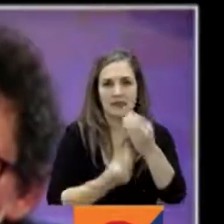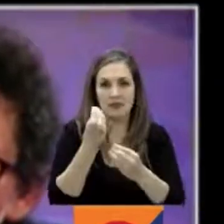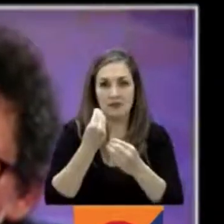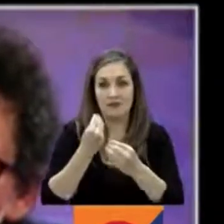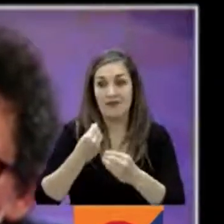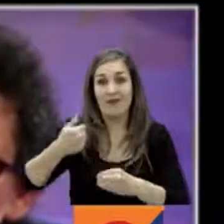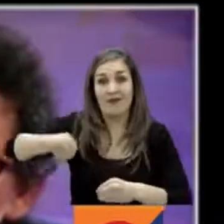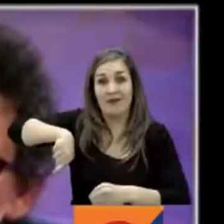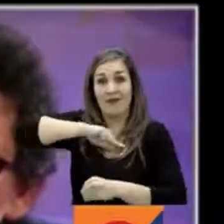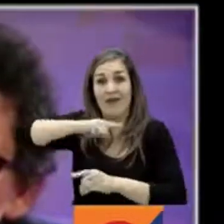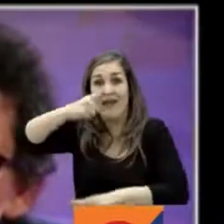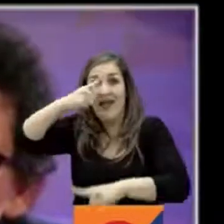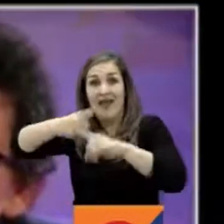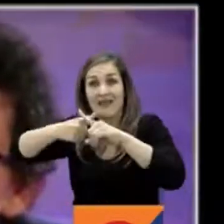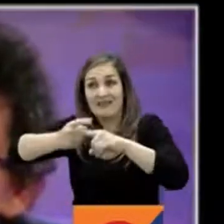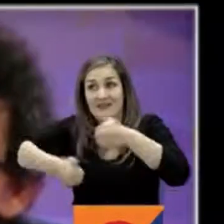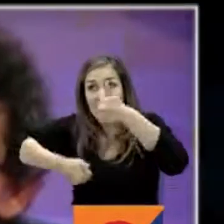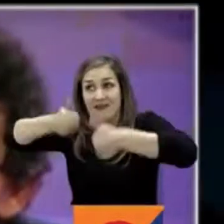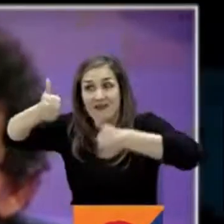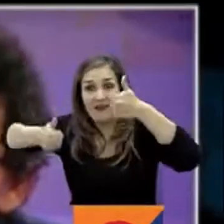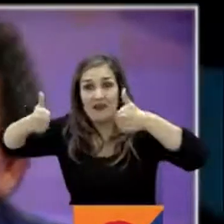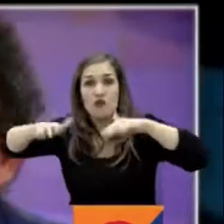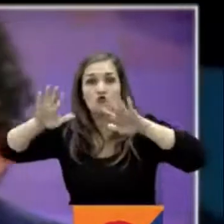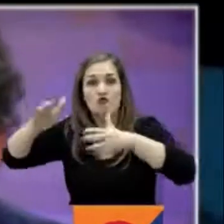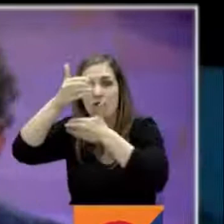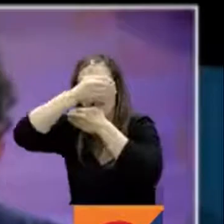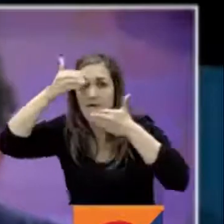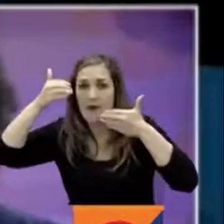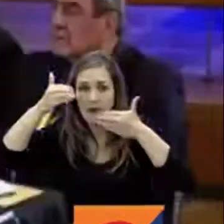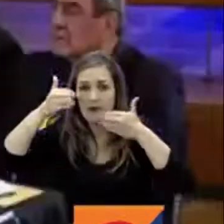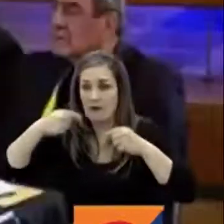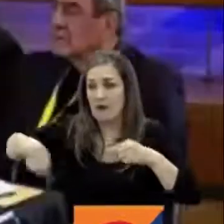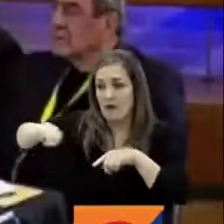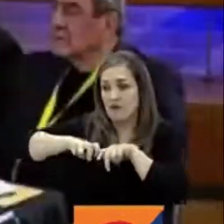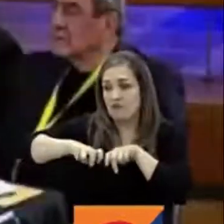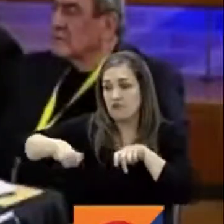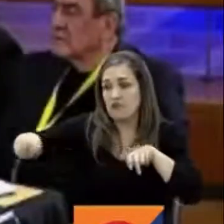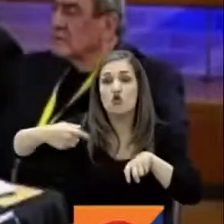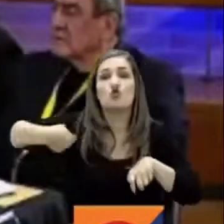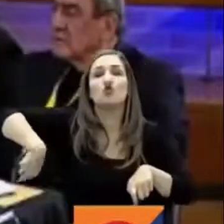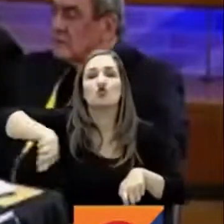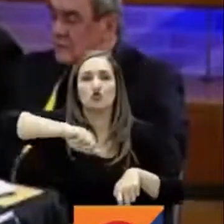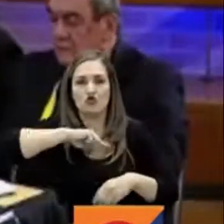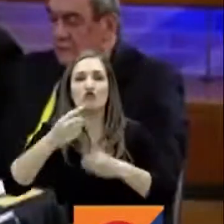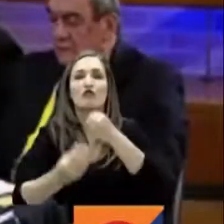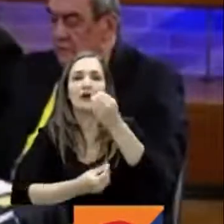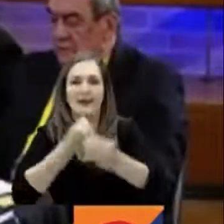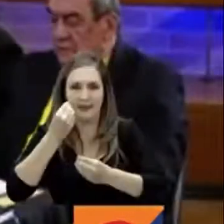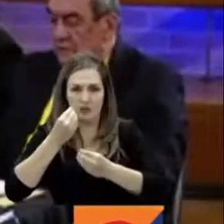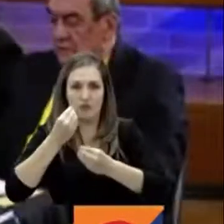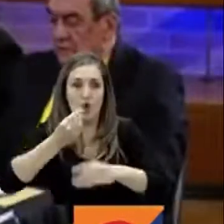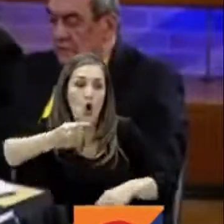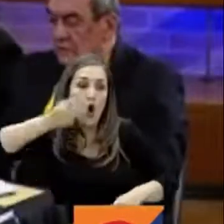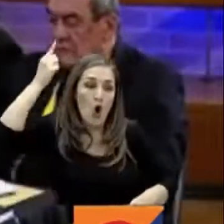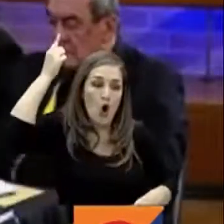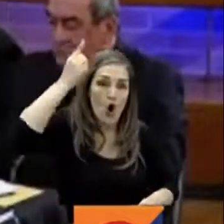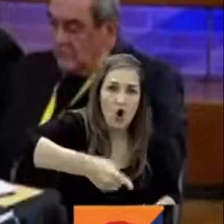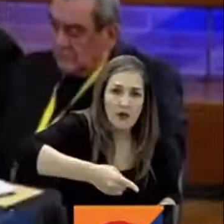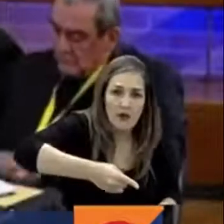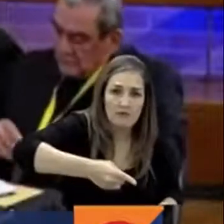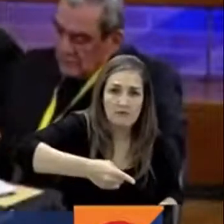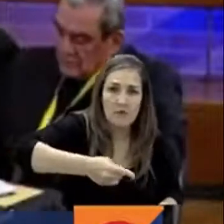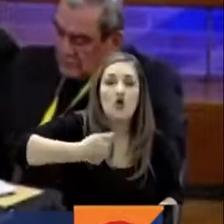secretariado, como quienes ordenamos, quienes no